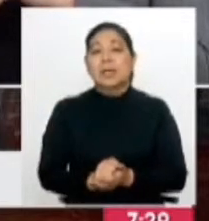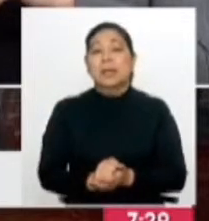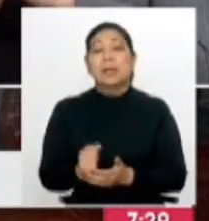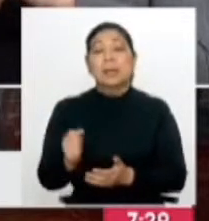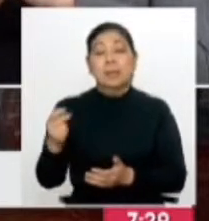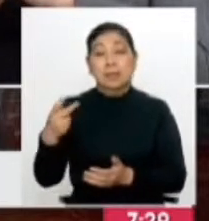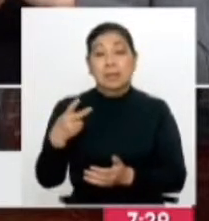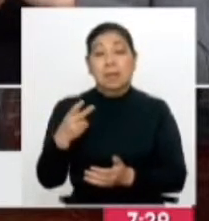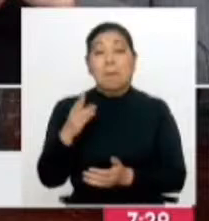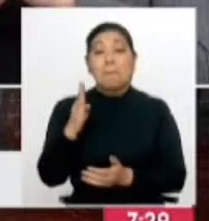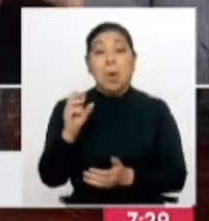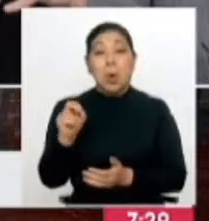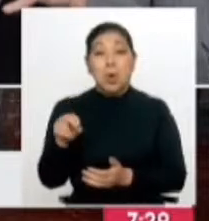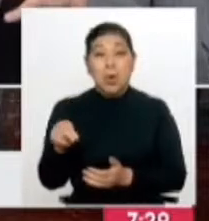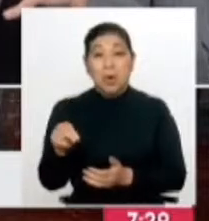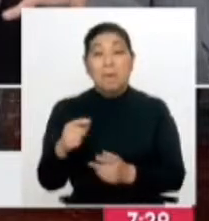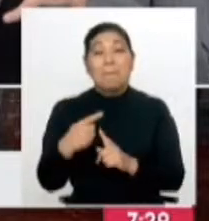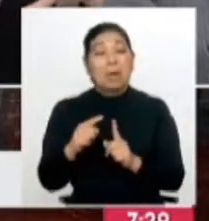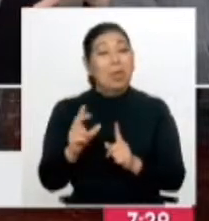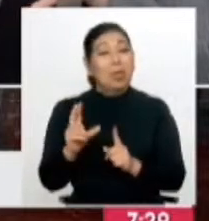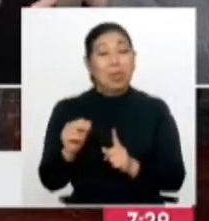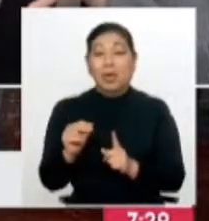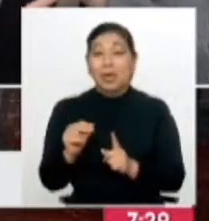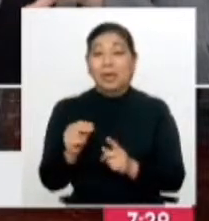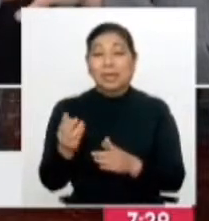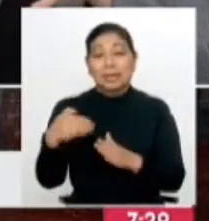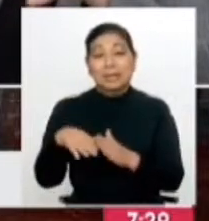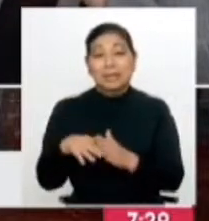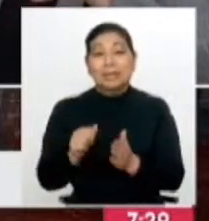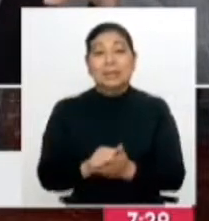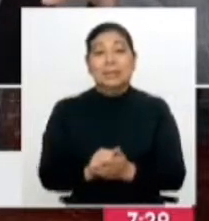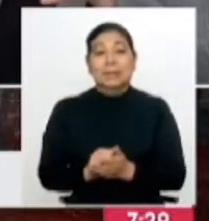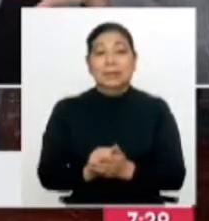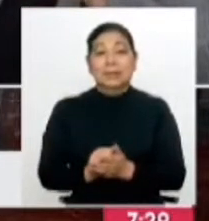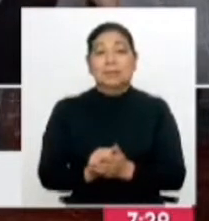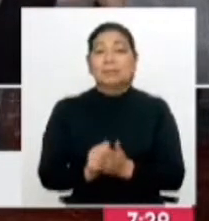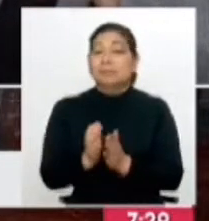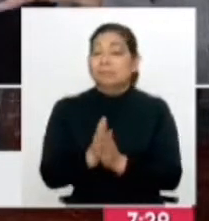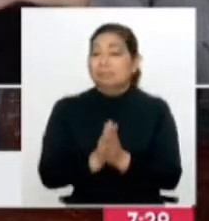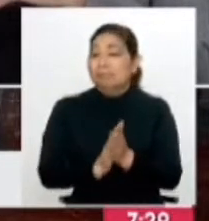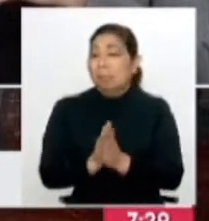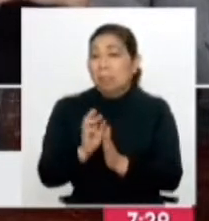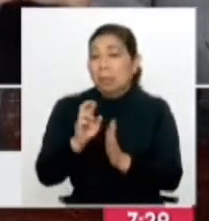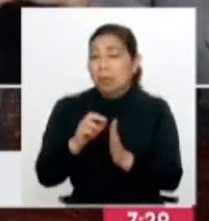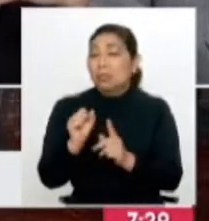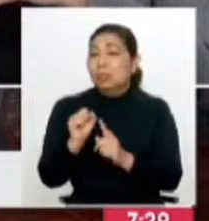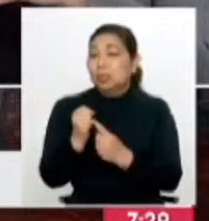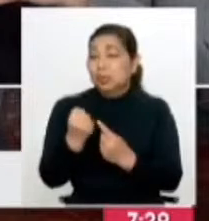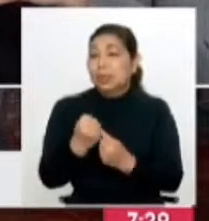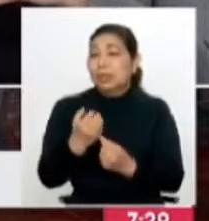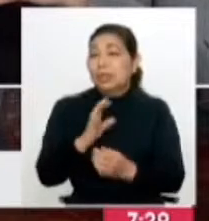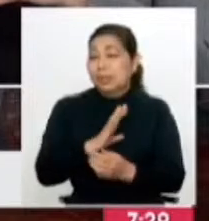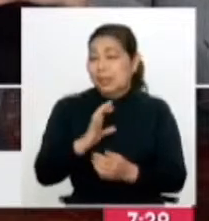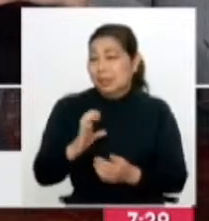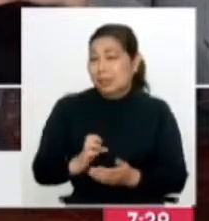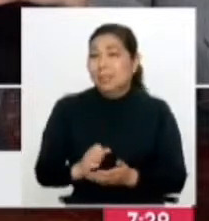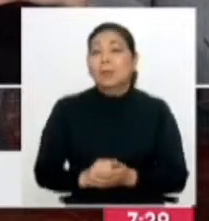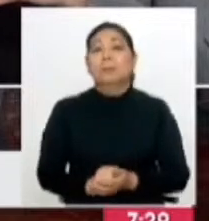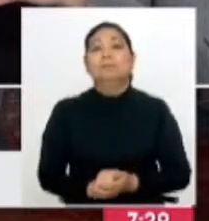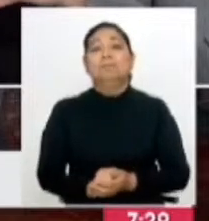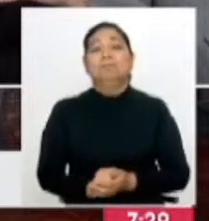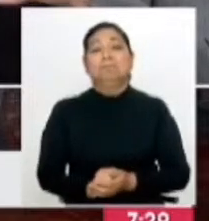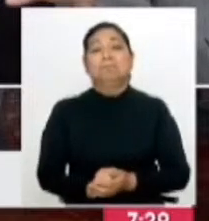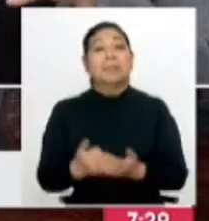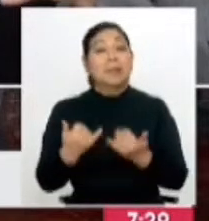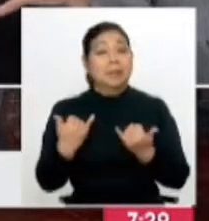la segunda etapa del bono para aquellas personas que no son partícipes de un beneficio de un programa social del Estado.